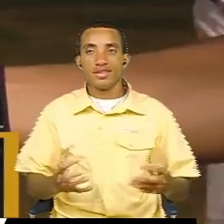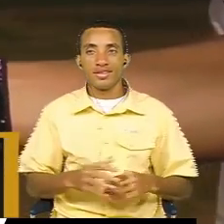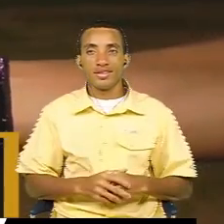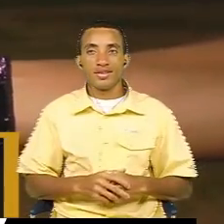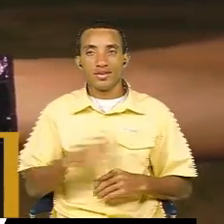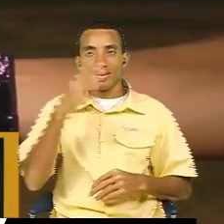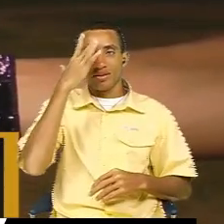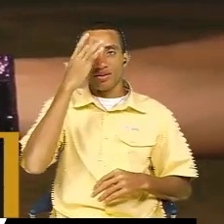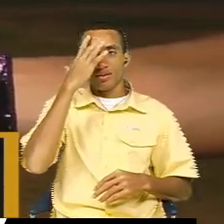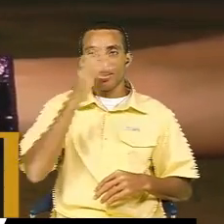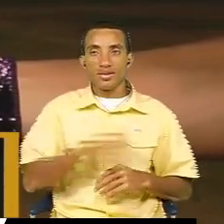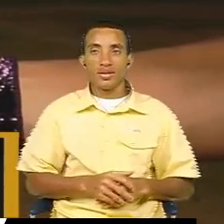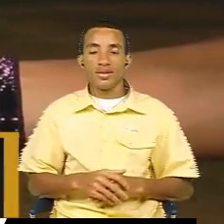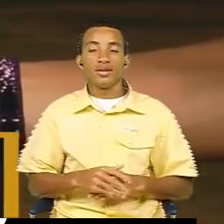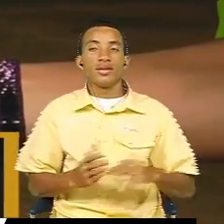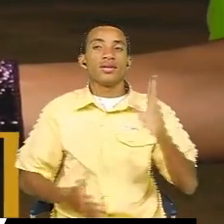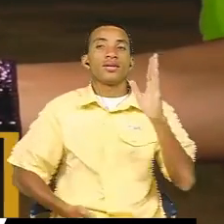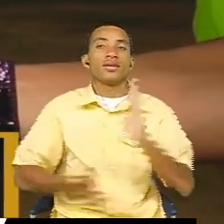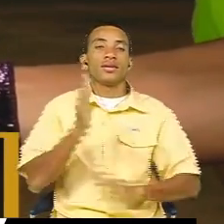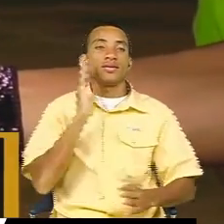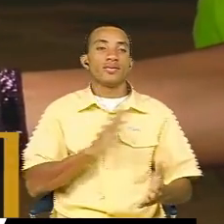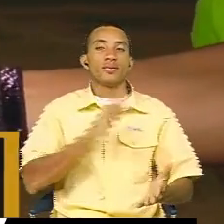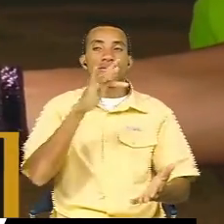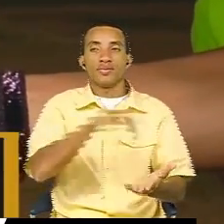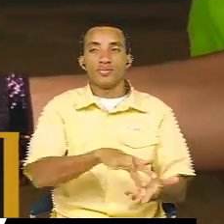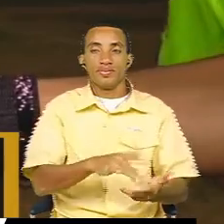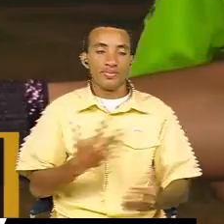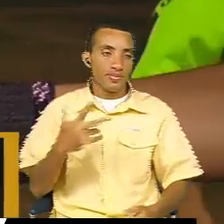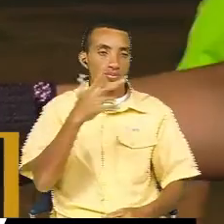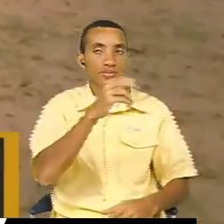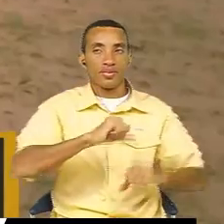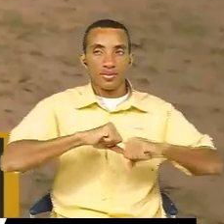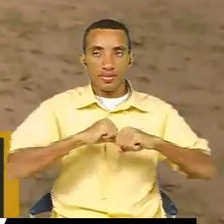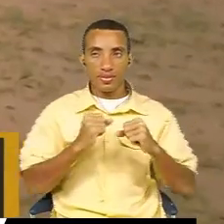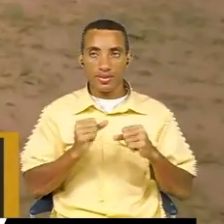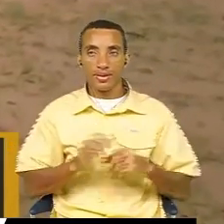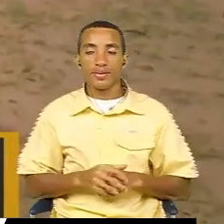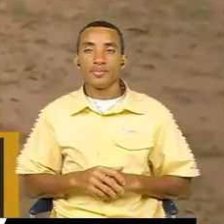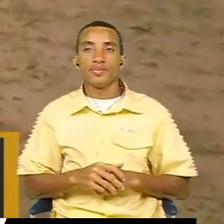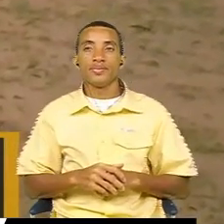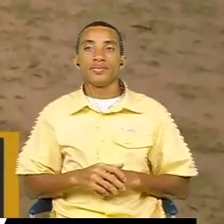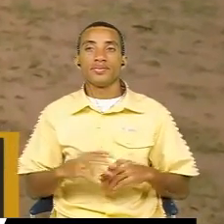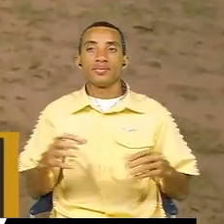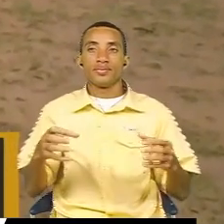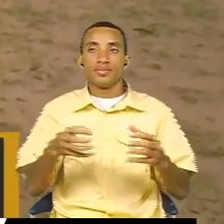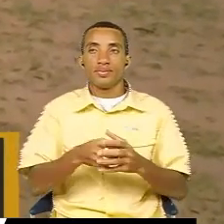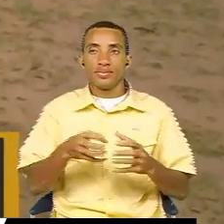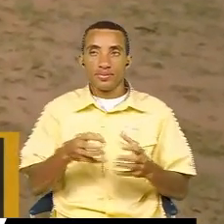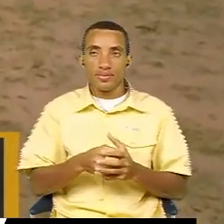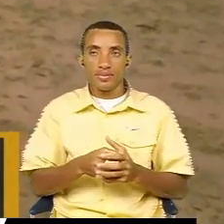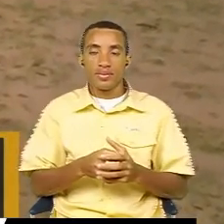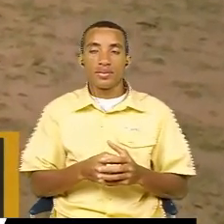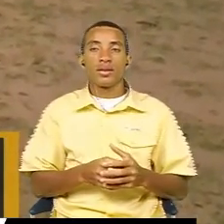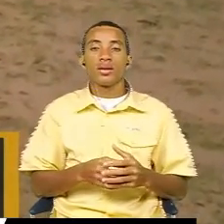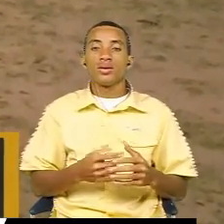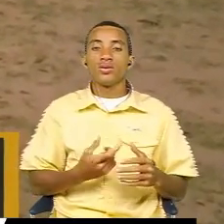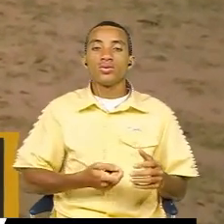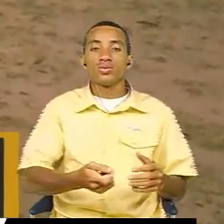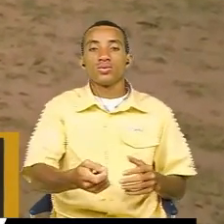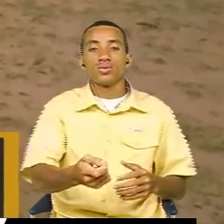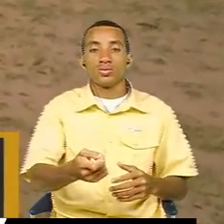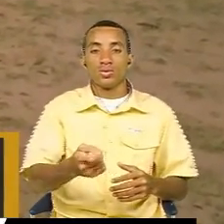Porque nos vamos a ir a viajar para Bogotá. Los integrantes de este equipo de fútbol viajarán este fin de semana a